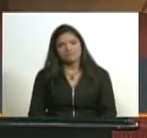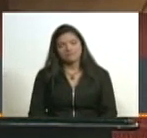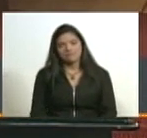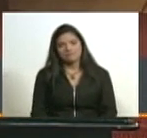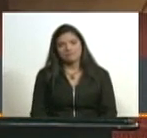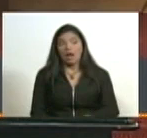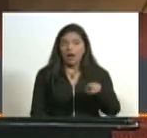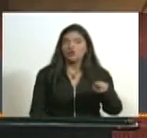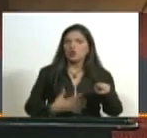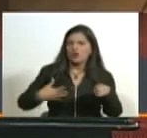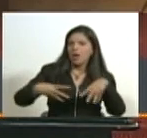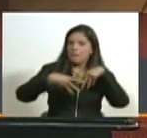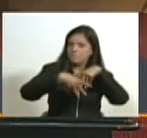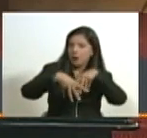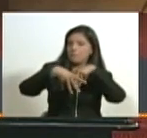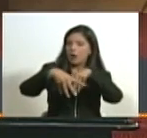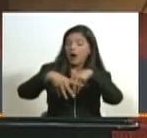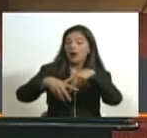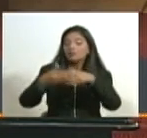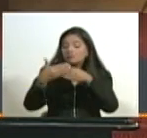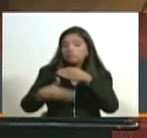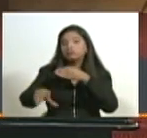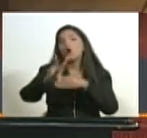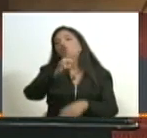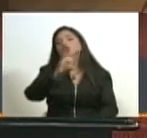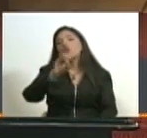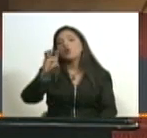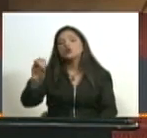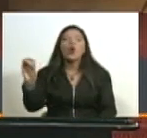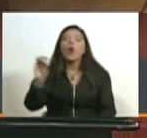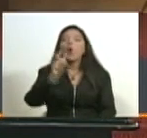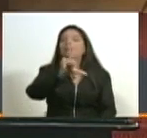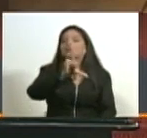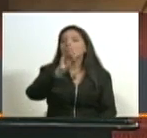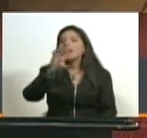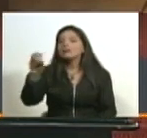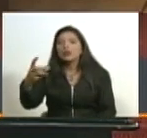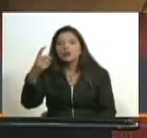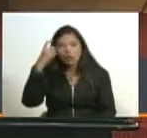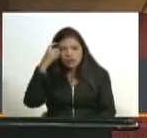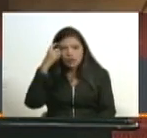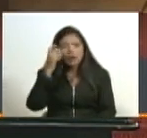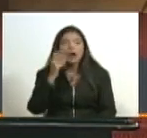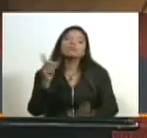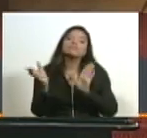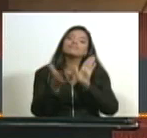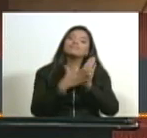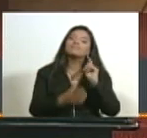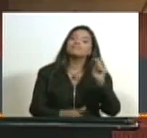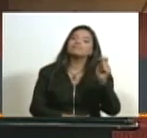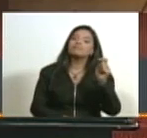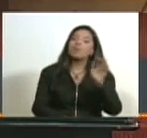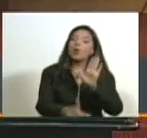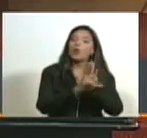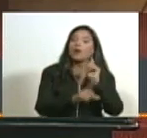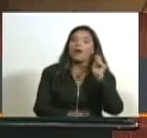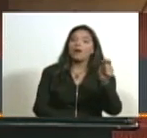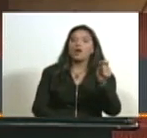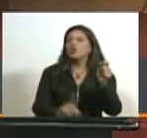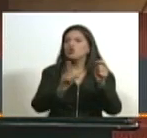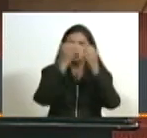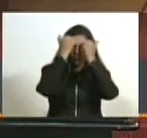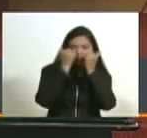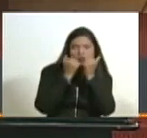Quieren marchar los próximos 200, 300, 400 días, háganlo con las leyes. Sin enmascarados, sin